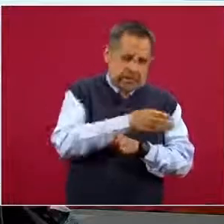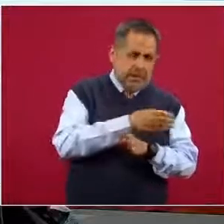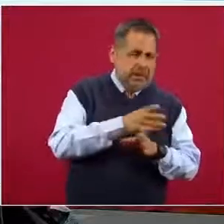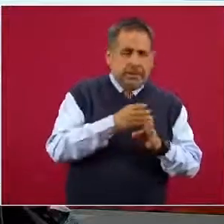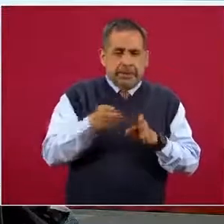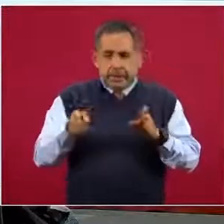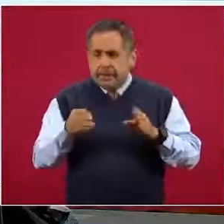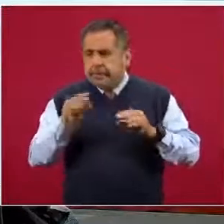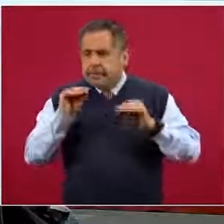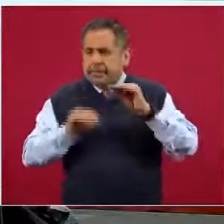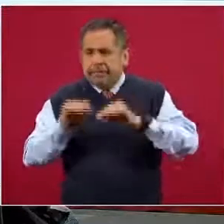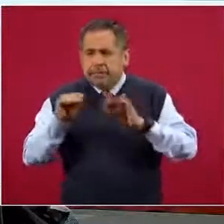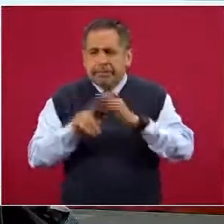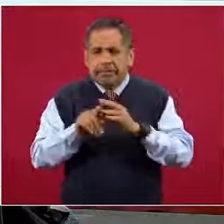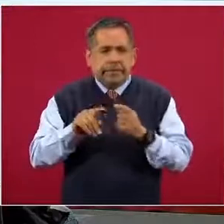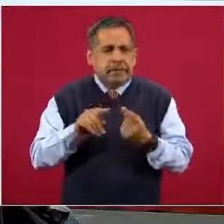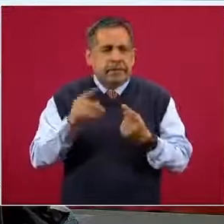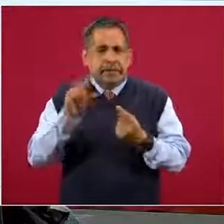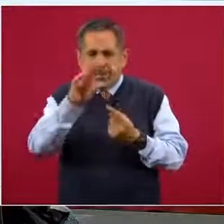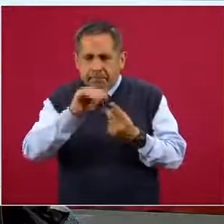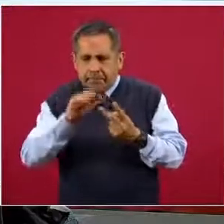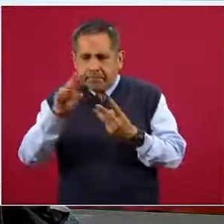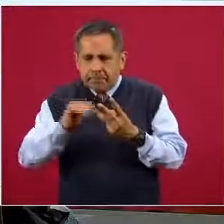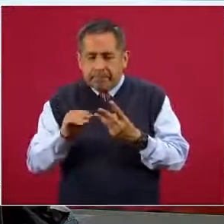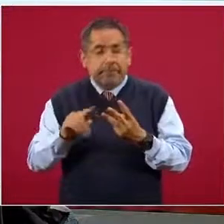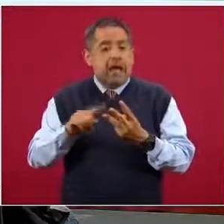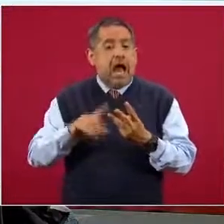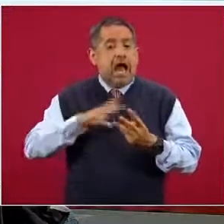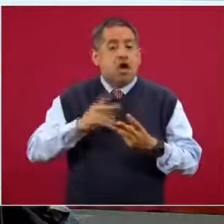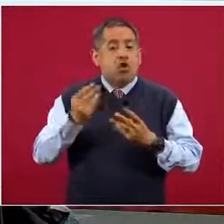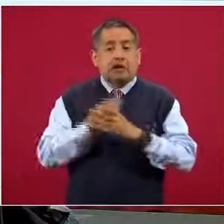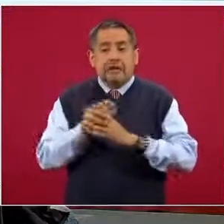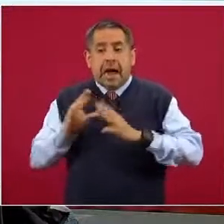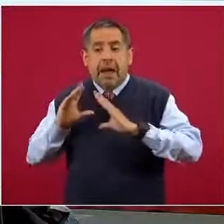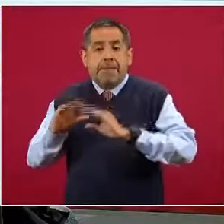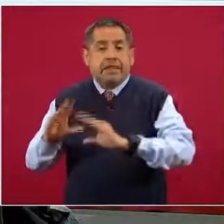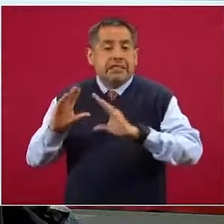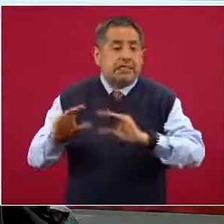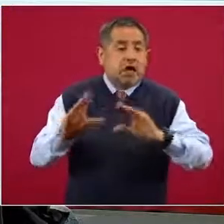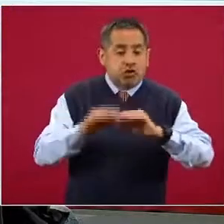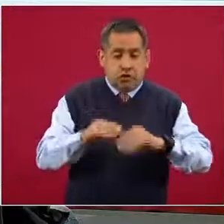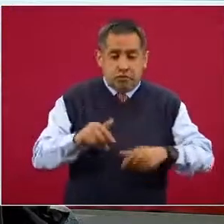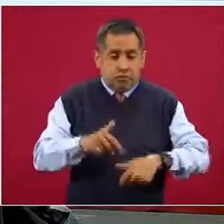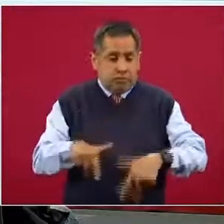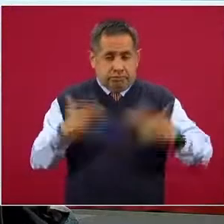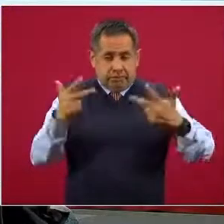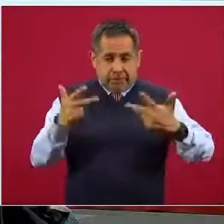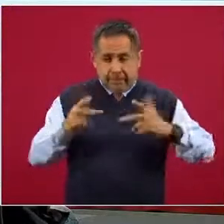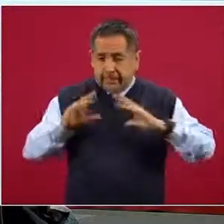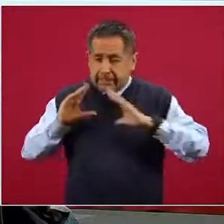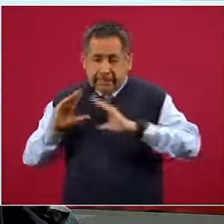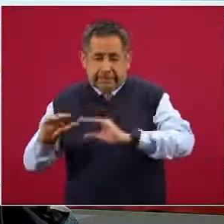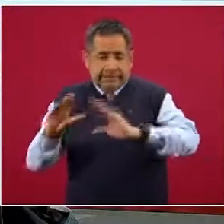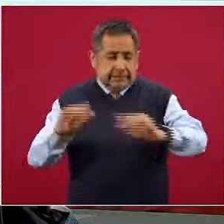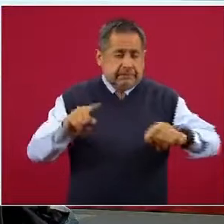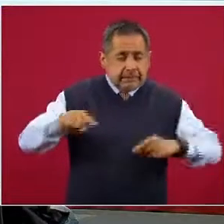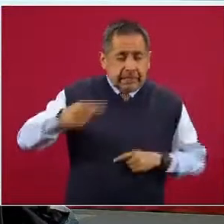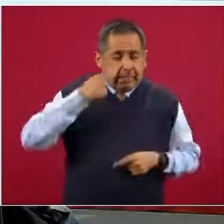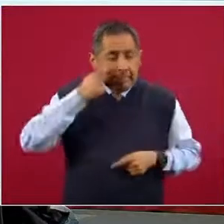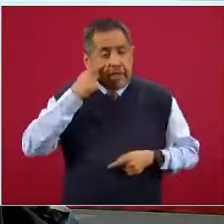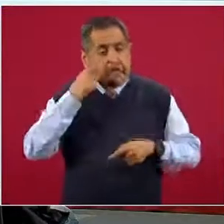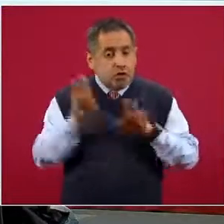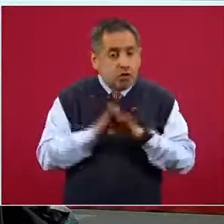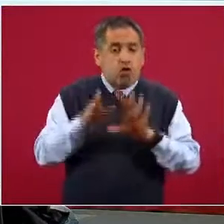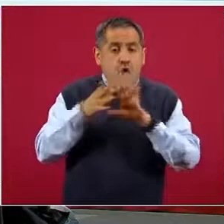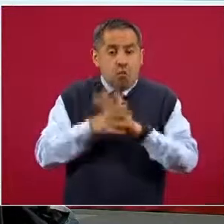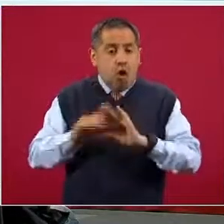integración de estos tres elementos, se llevaron a cabo 2 capacitaciones de manera virtual por el momento epidémico en el cual